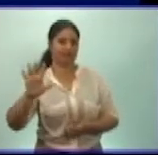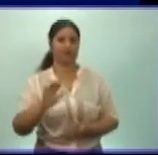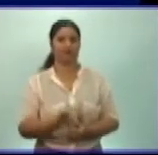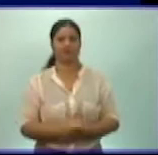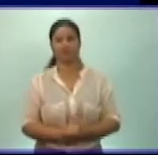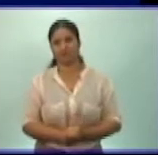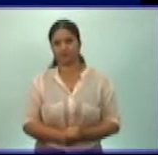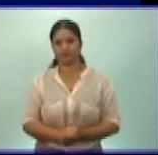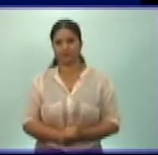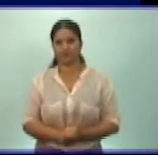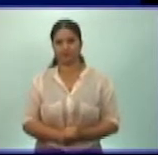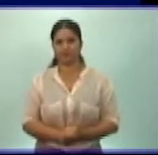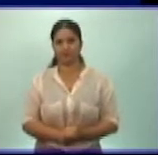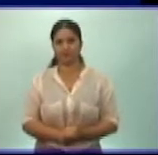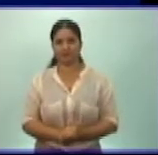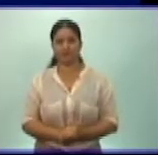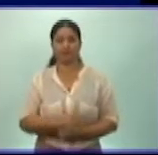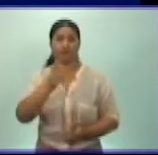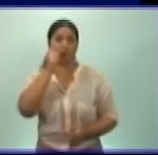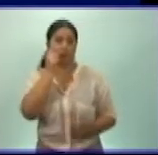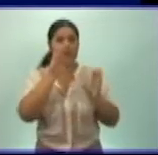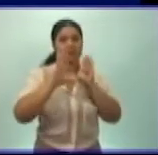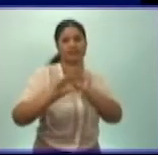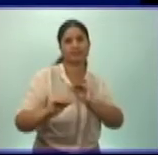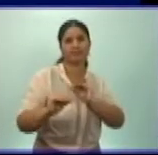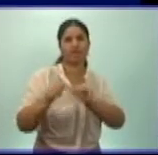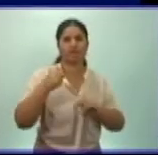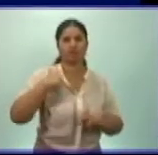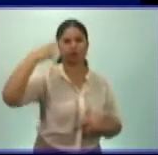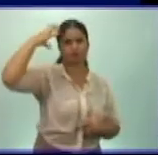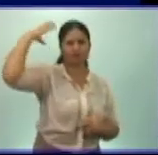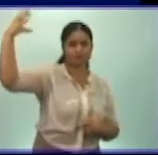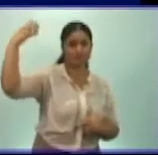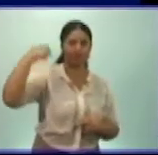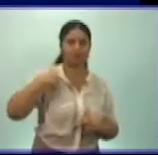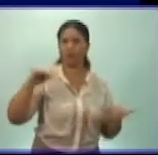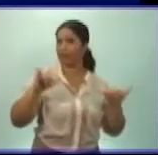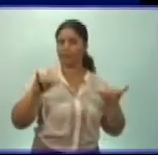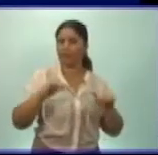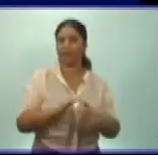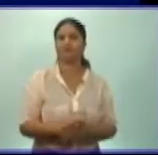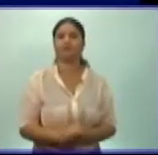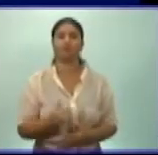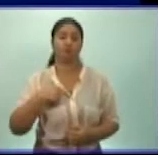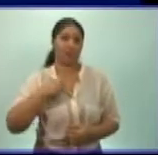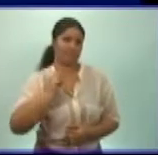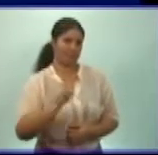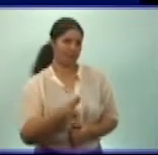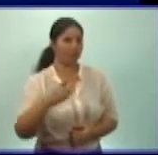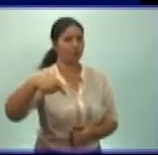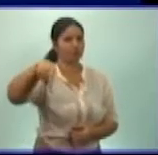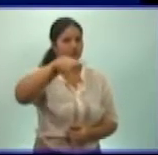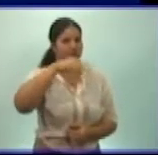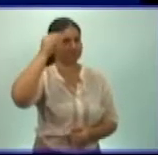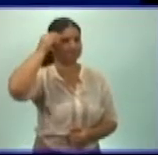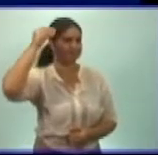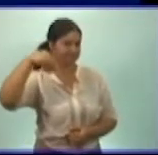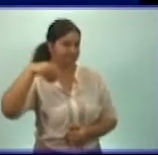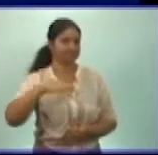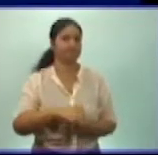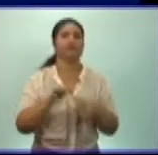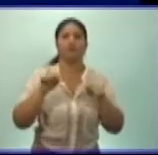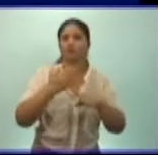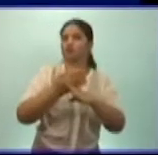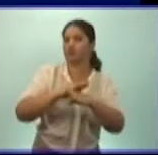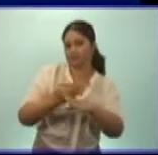yo. El rey no se subordina a nadie. Por tanto, todo el arte y fundamentalmente el teatro estaba